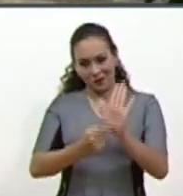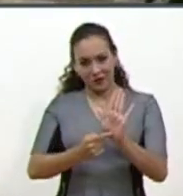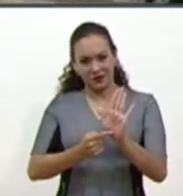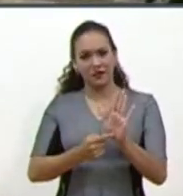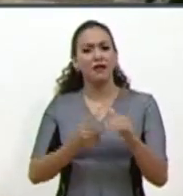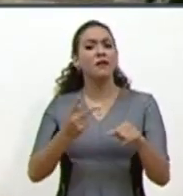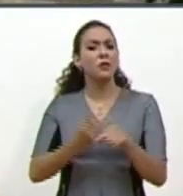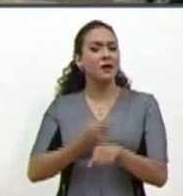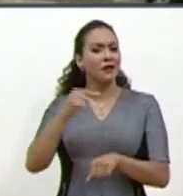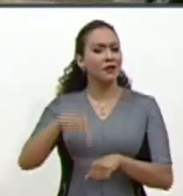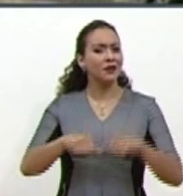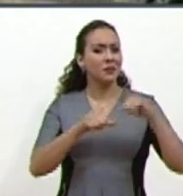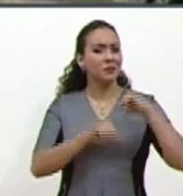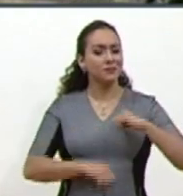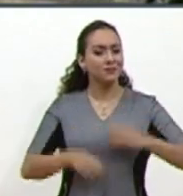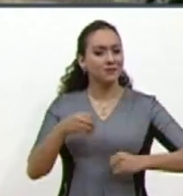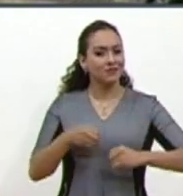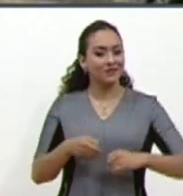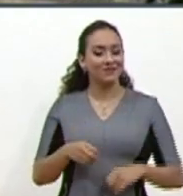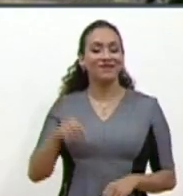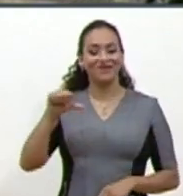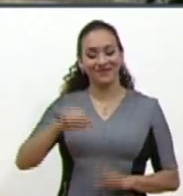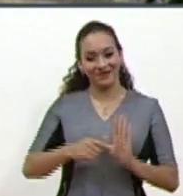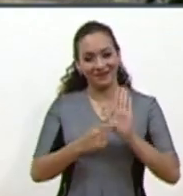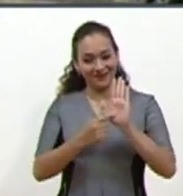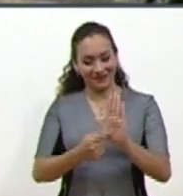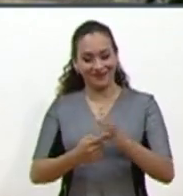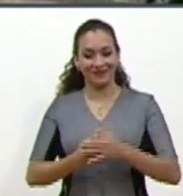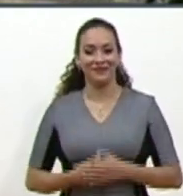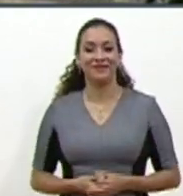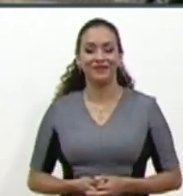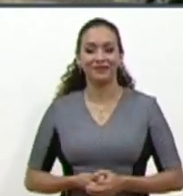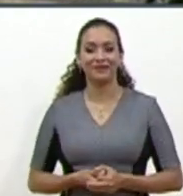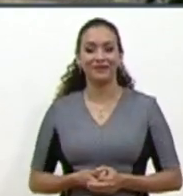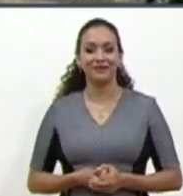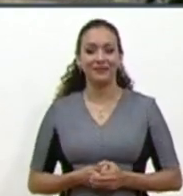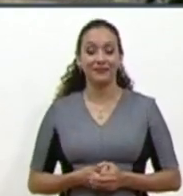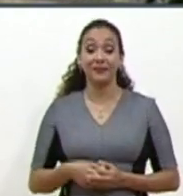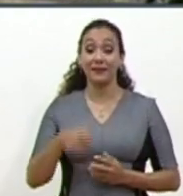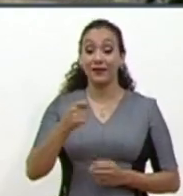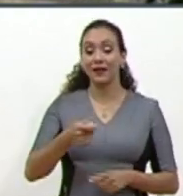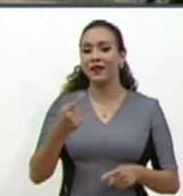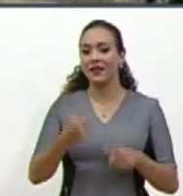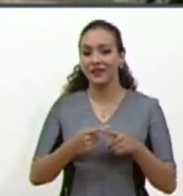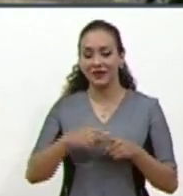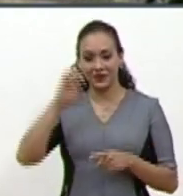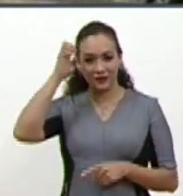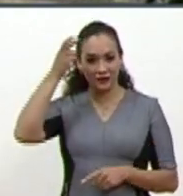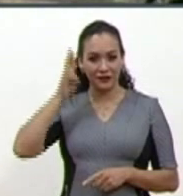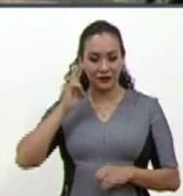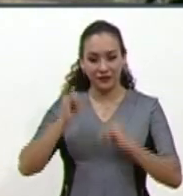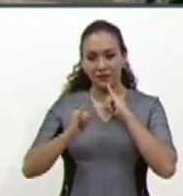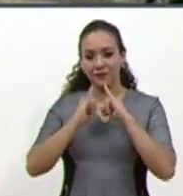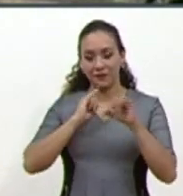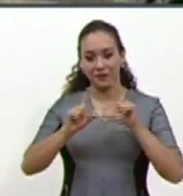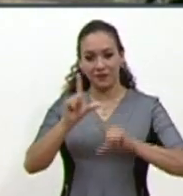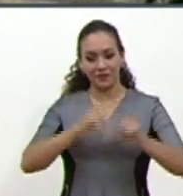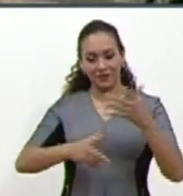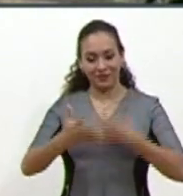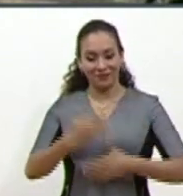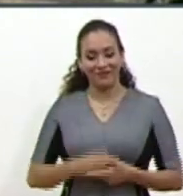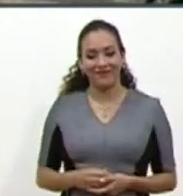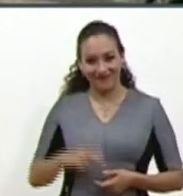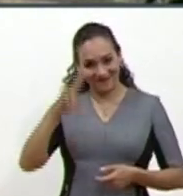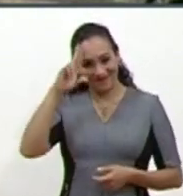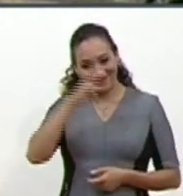presentaré la información más reciente del Poder Judicial de la Federación. Saludo a mi compañera Eusiris Rostro en la interpretación en